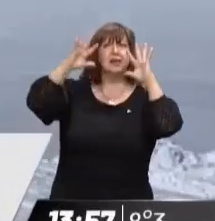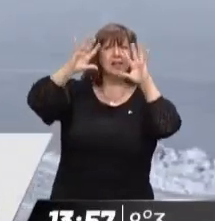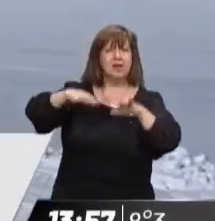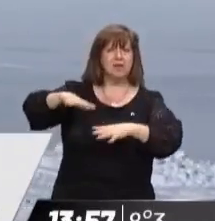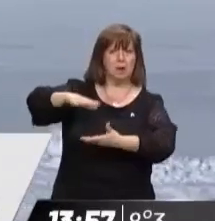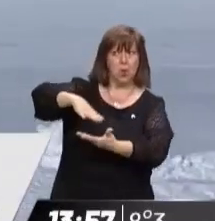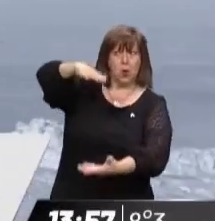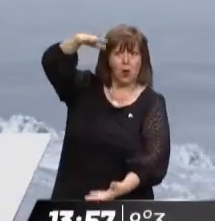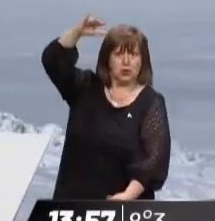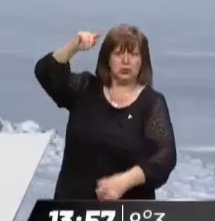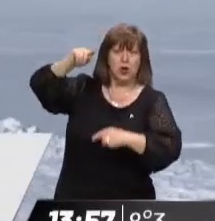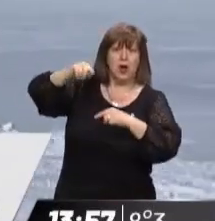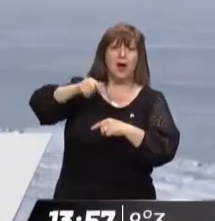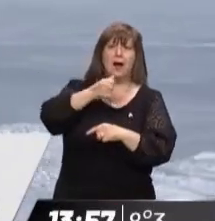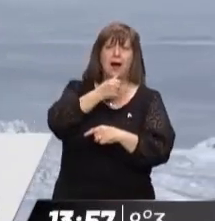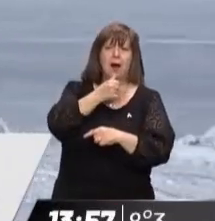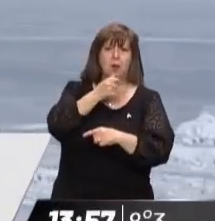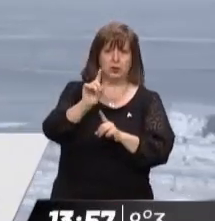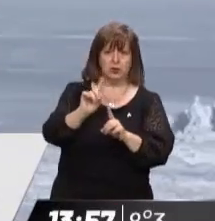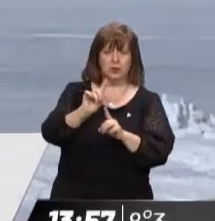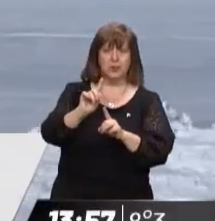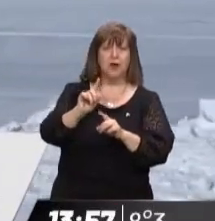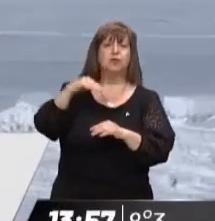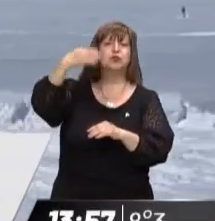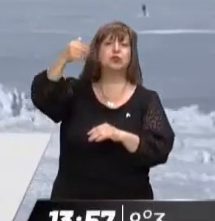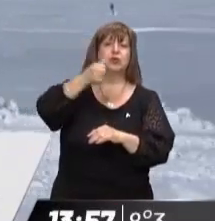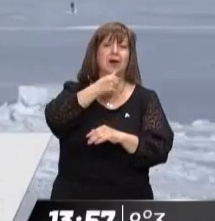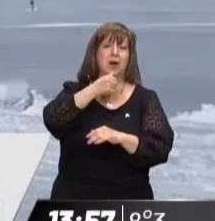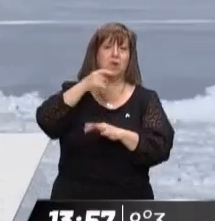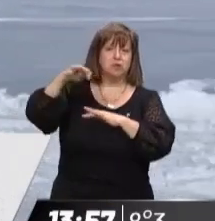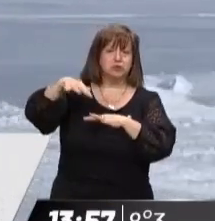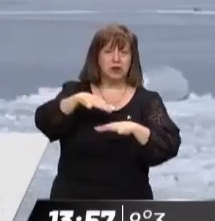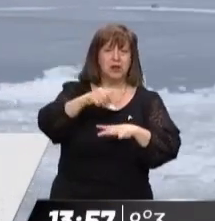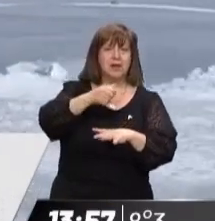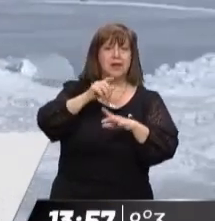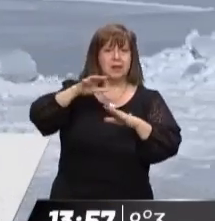ha podido acumular, y no con agua, lo que quiere decir que se mantiene mucho más.